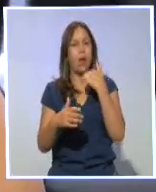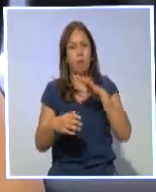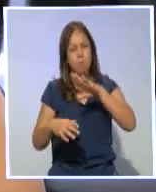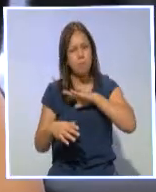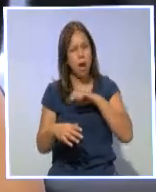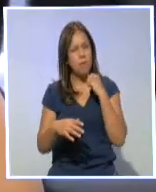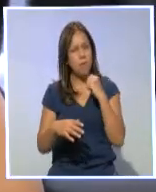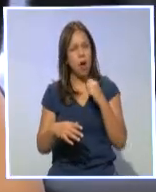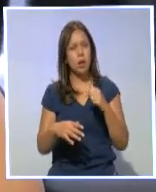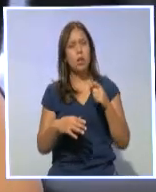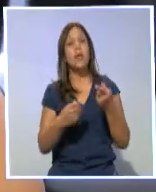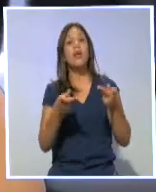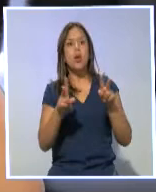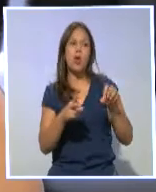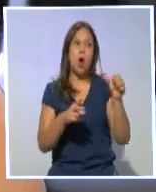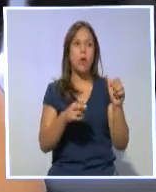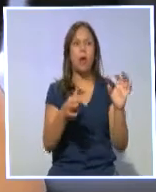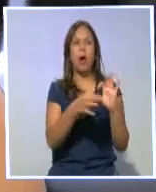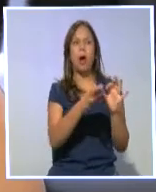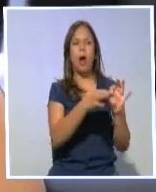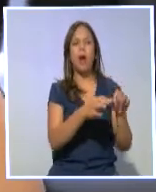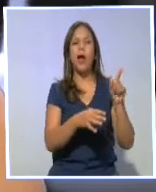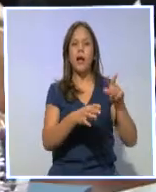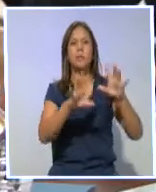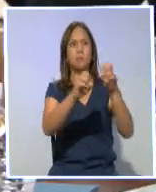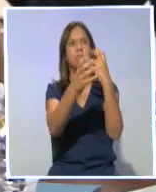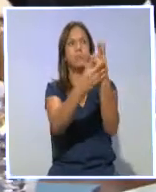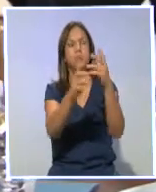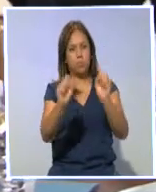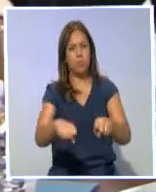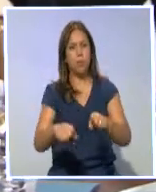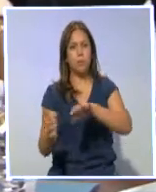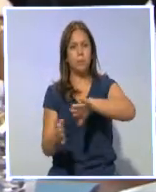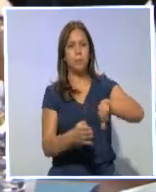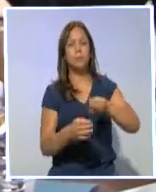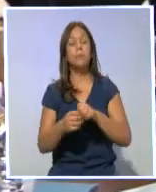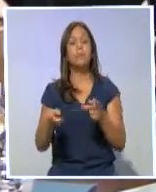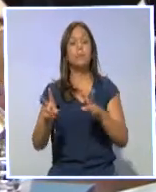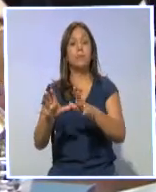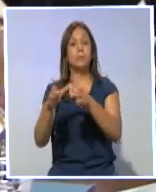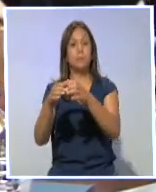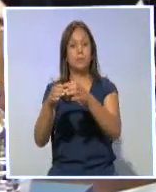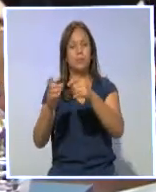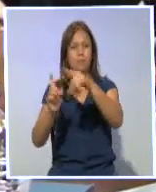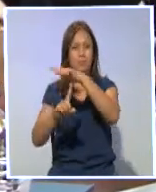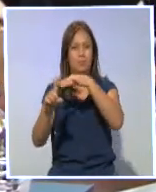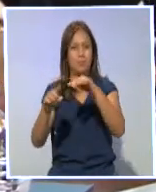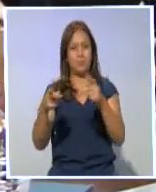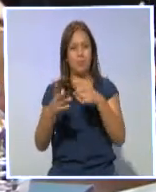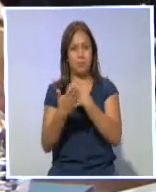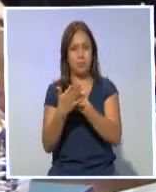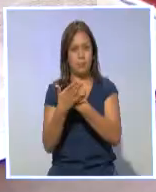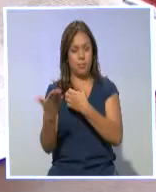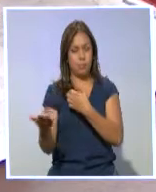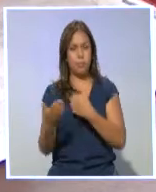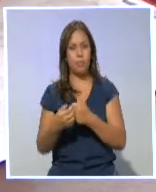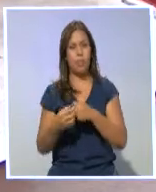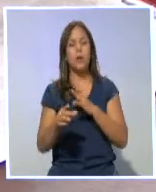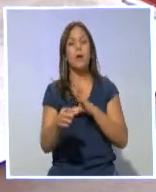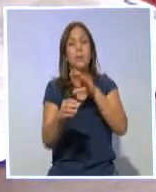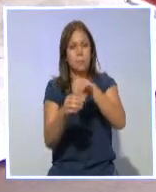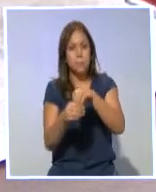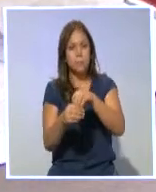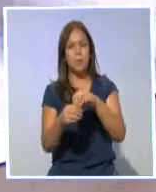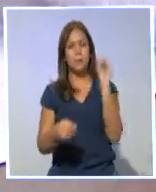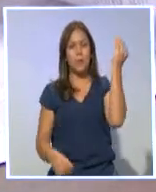en estar en el territorio viviendo la necesidad de las niñas. Mientras que en las comisiones de Biodiversidad y Régimen Económico